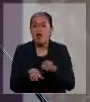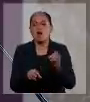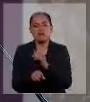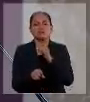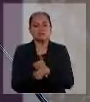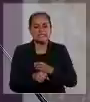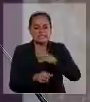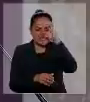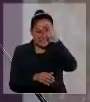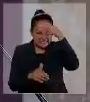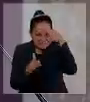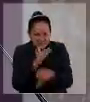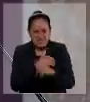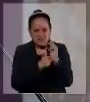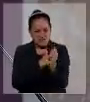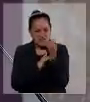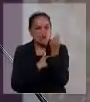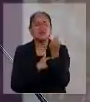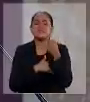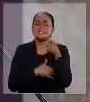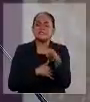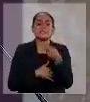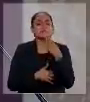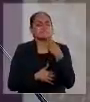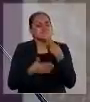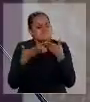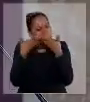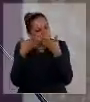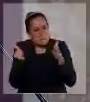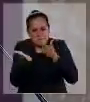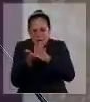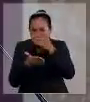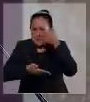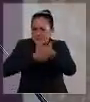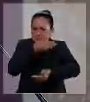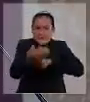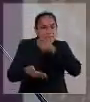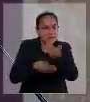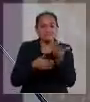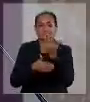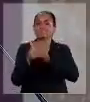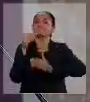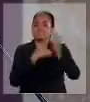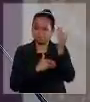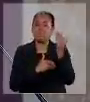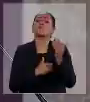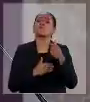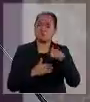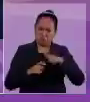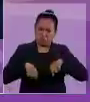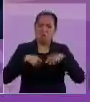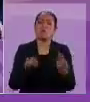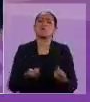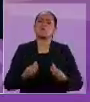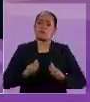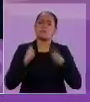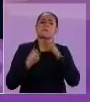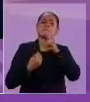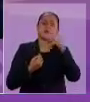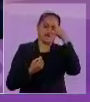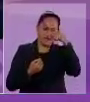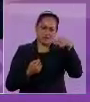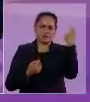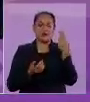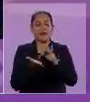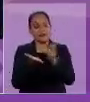la huella sea la llave de entrada para todos y cualquiera de los trámites, con la idea de hacerles la vida mucho más sencilla. Gracias, candidato. Le